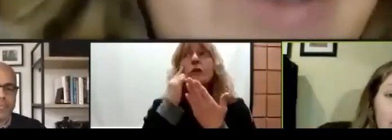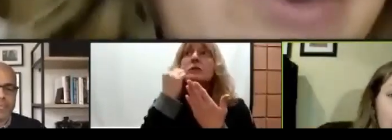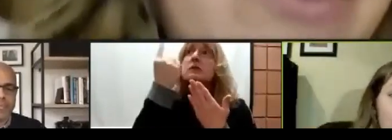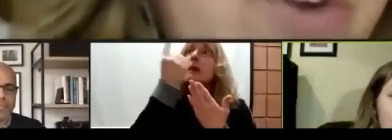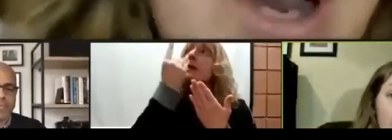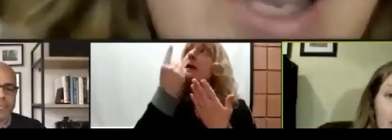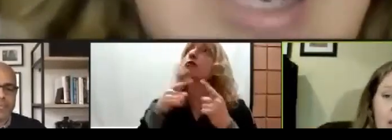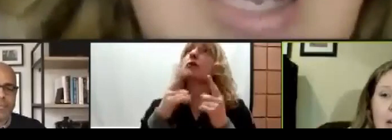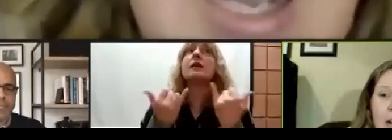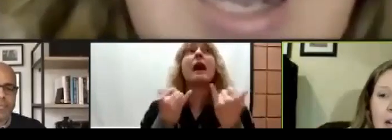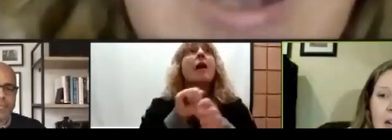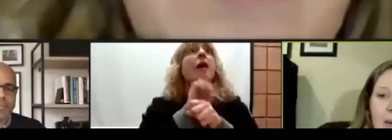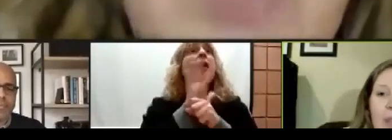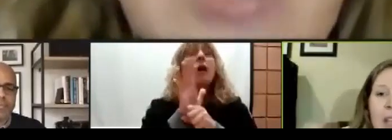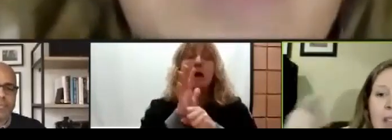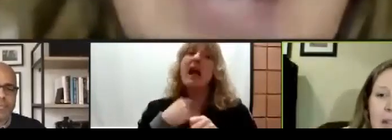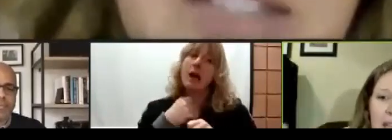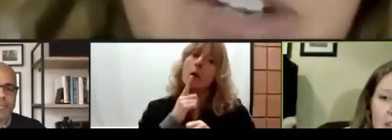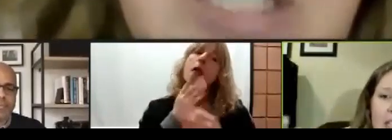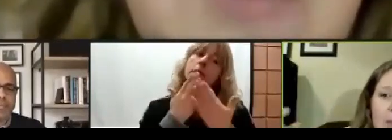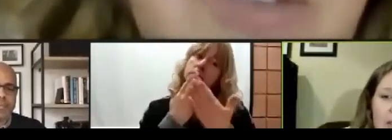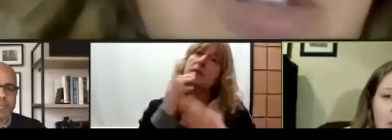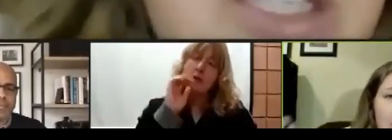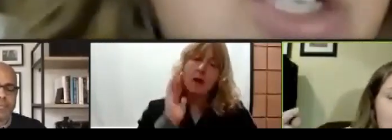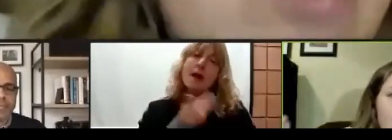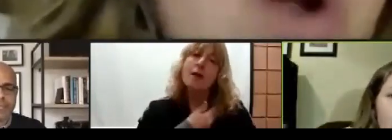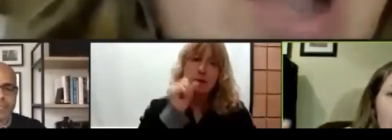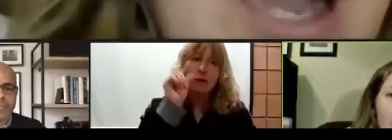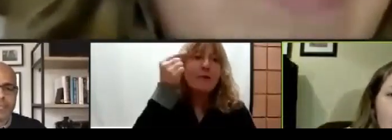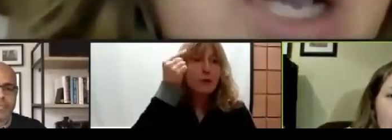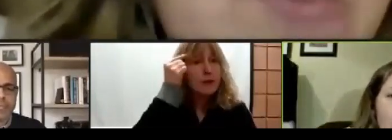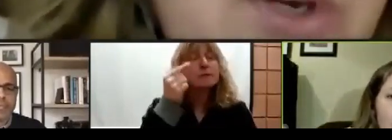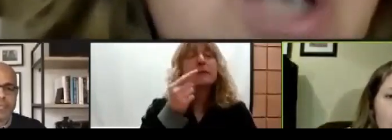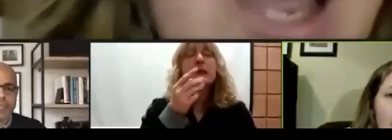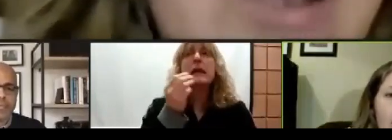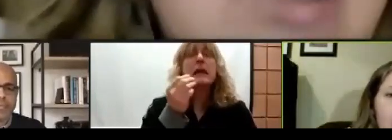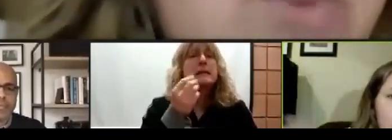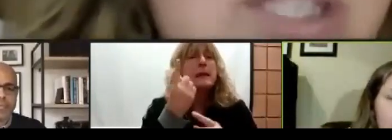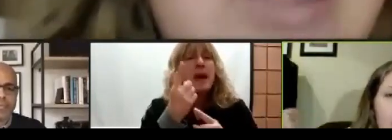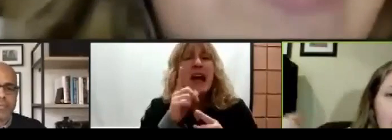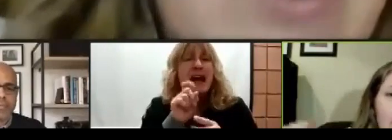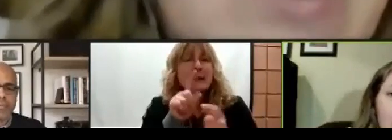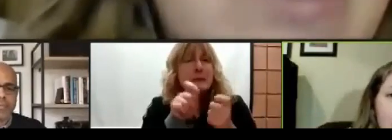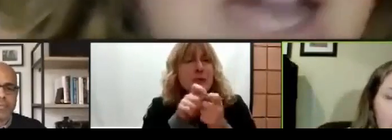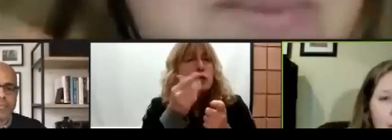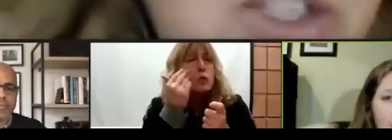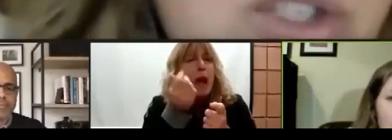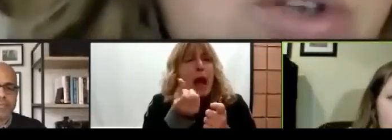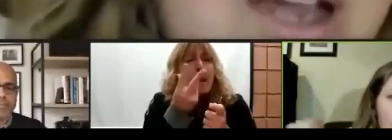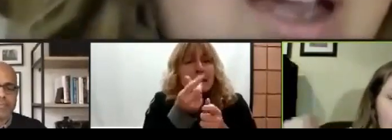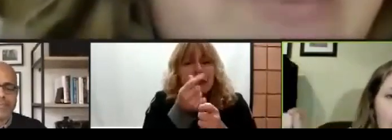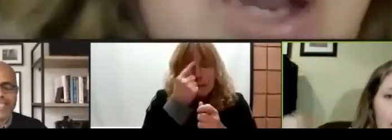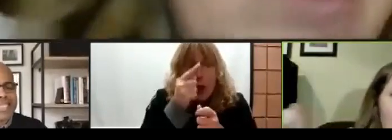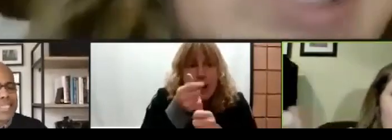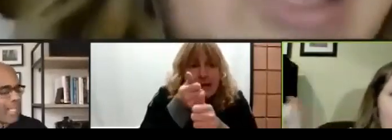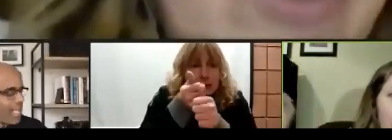este año que pasó acerca de nuestro gobierno cómo funciona cómo opera cuando